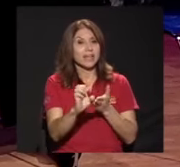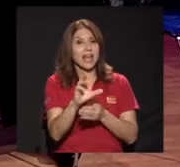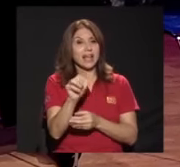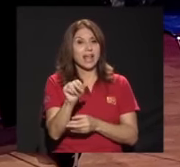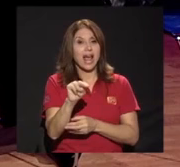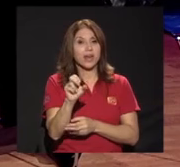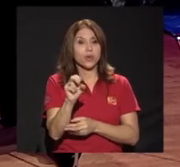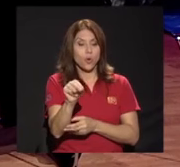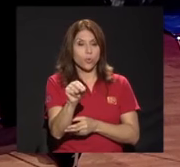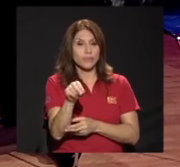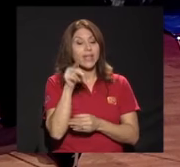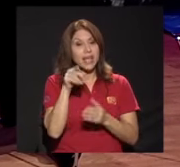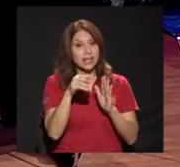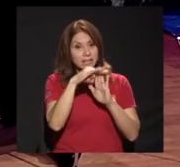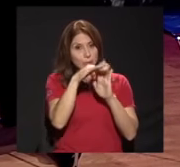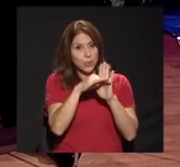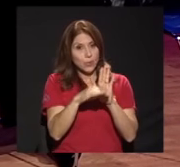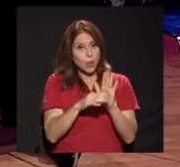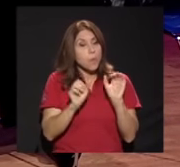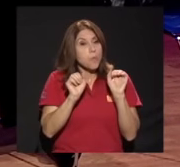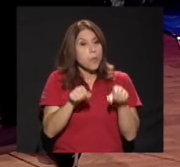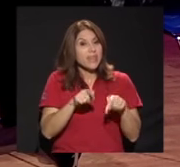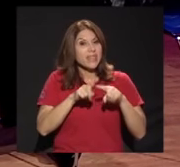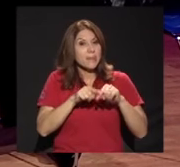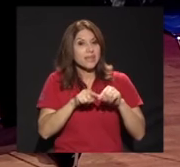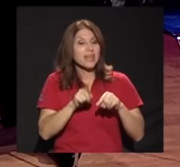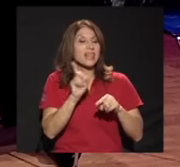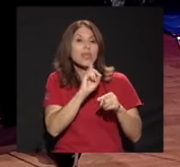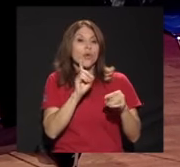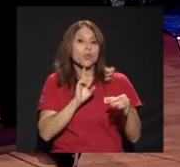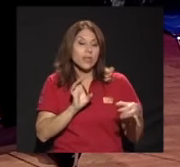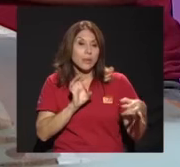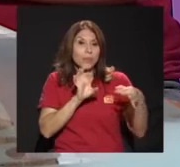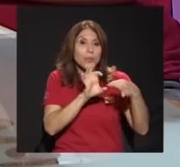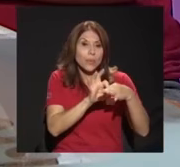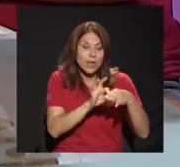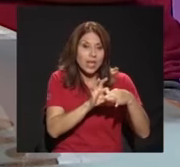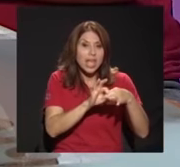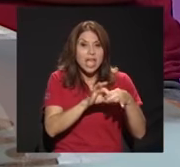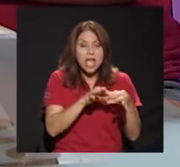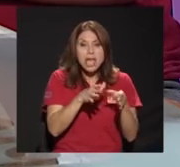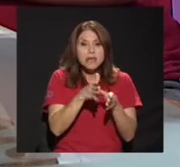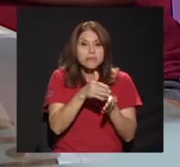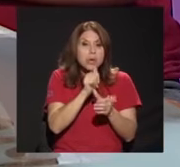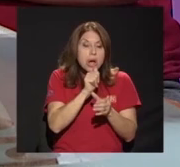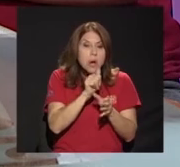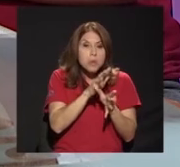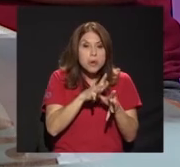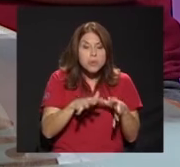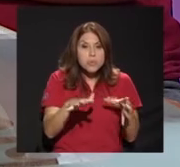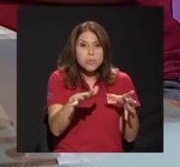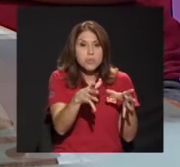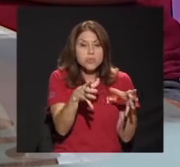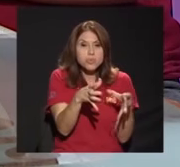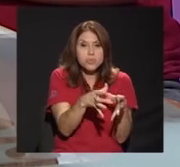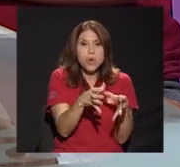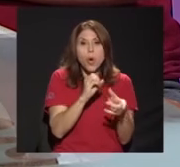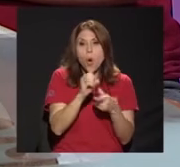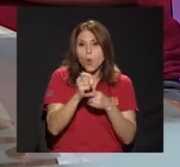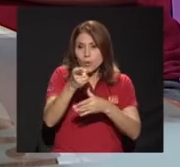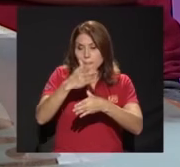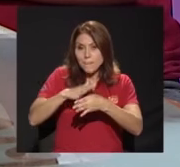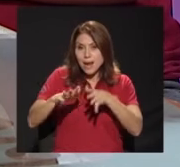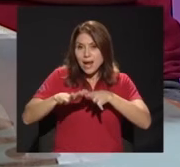puede establecerse dependiendo, digamos, en una microcuenca o en una parte de una cuenca. Entonces se buscan cuáles son los diferentes usuarios que están utilizando ese